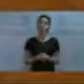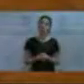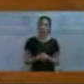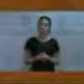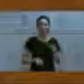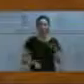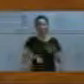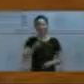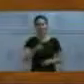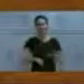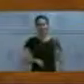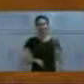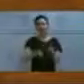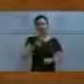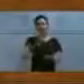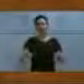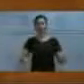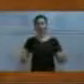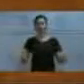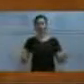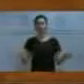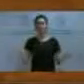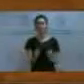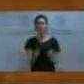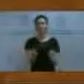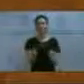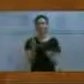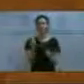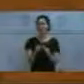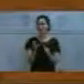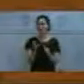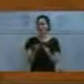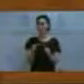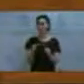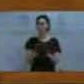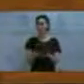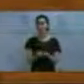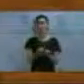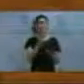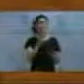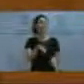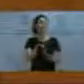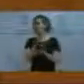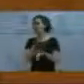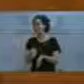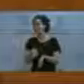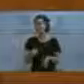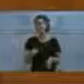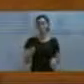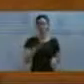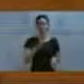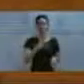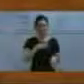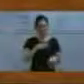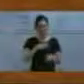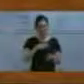gente que tenga pequeño tamaño político, que no esté a lo de la gente y que esté a lo suyo,